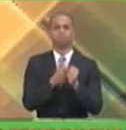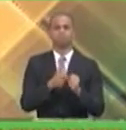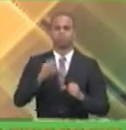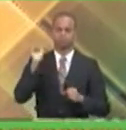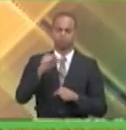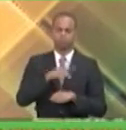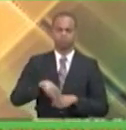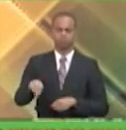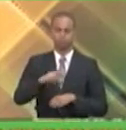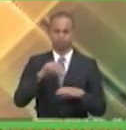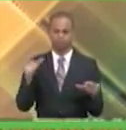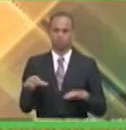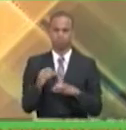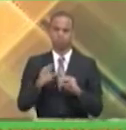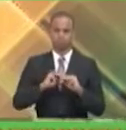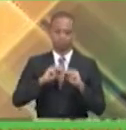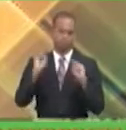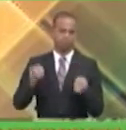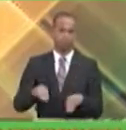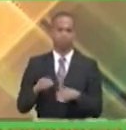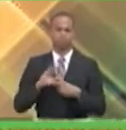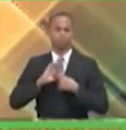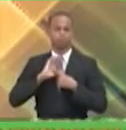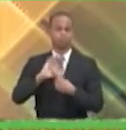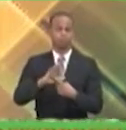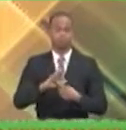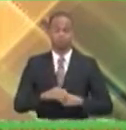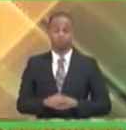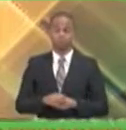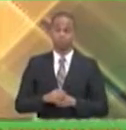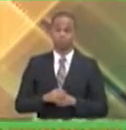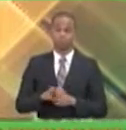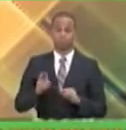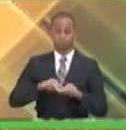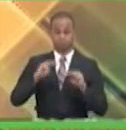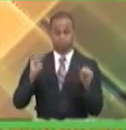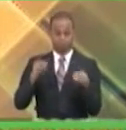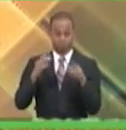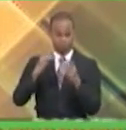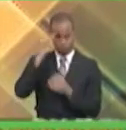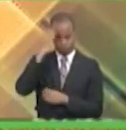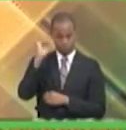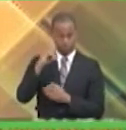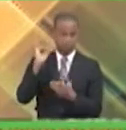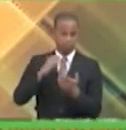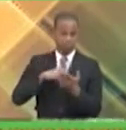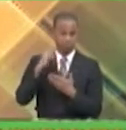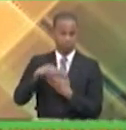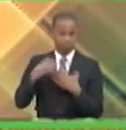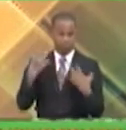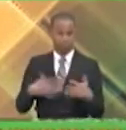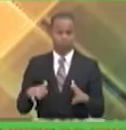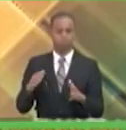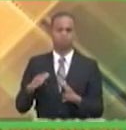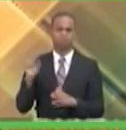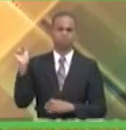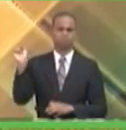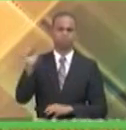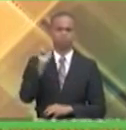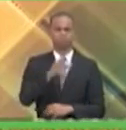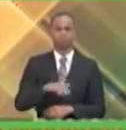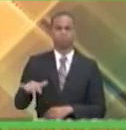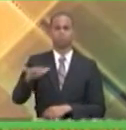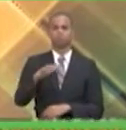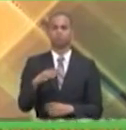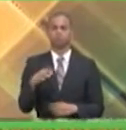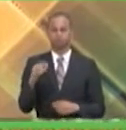ellos entonces van al ministerio, lo presentan. Una vez el ministerio conoce esos proyectos, inclusive aquellos que